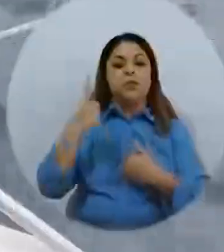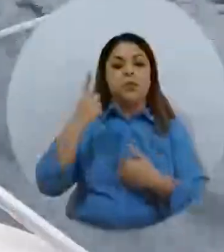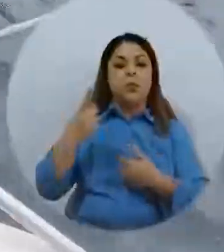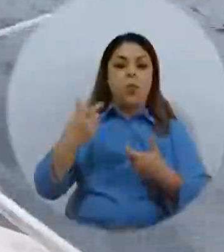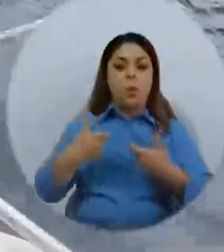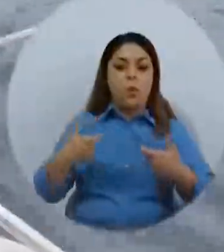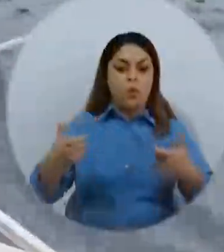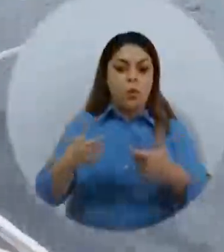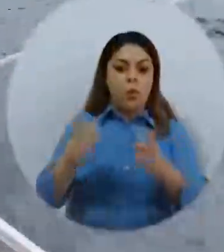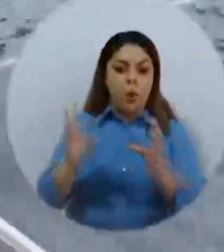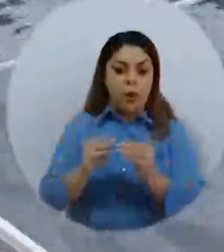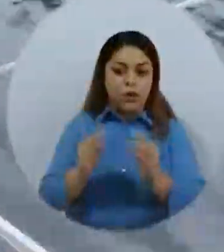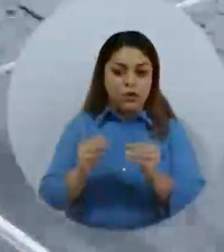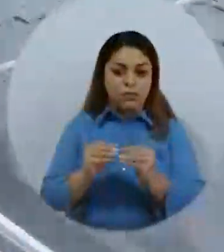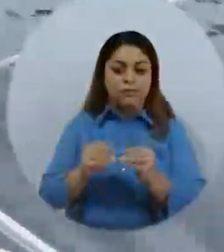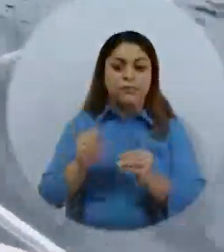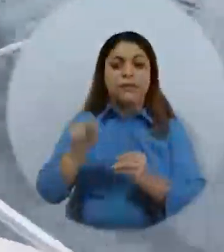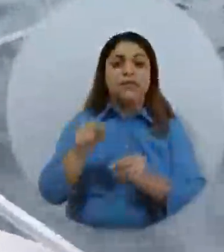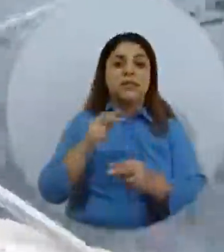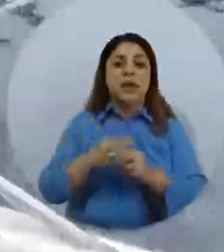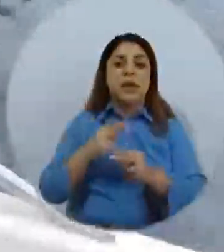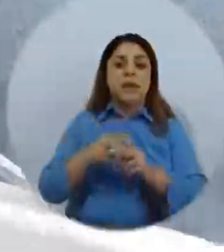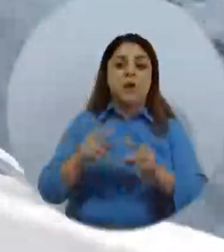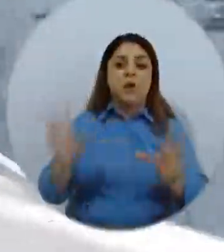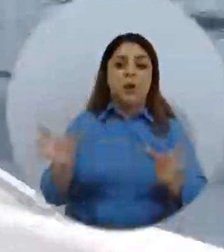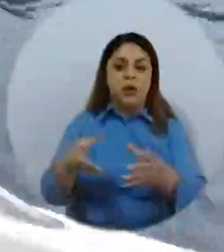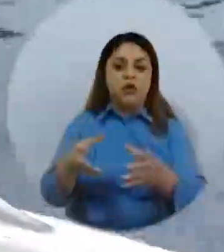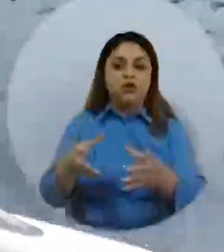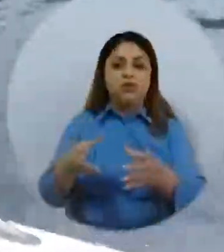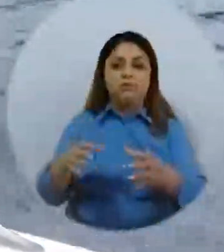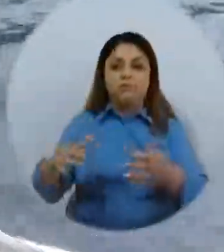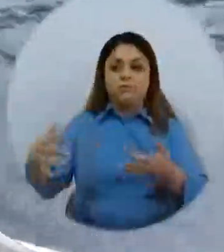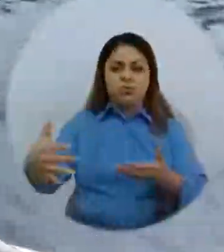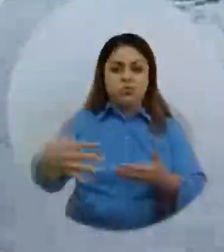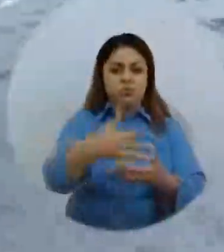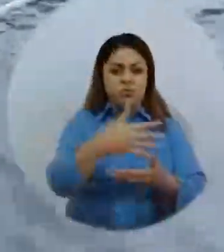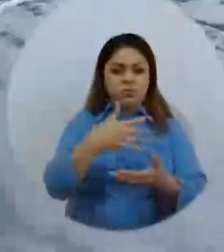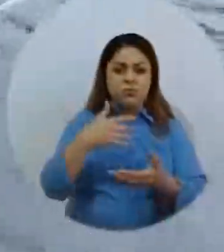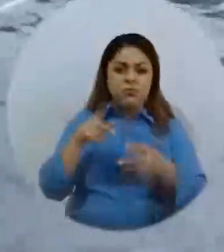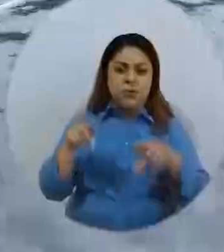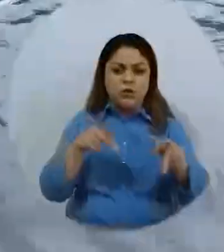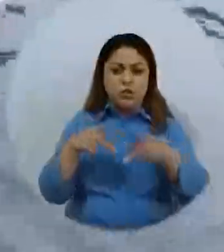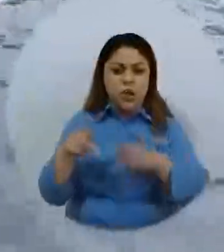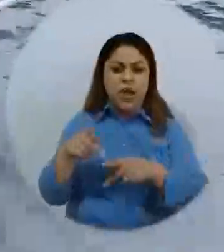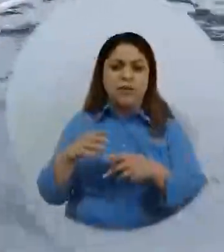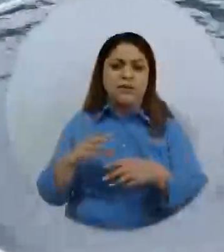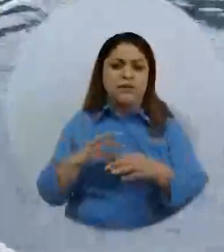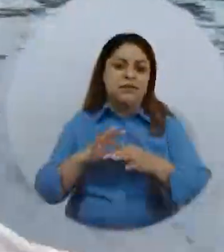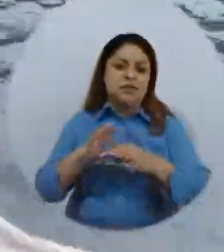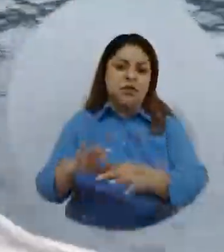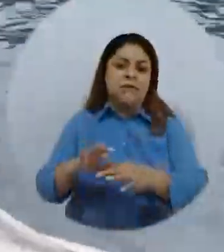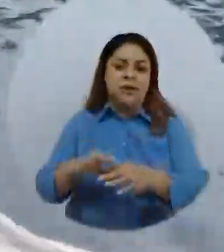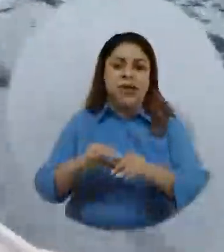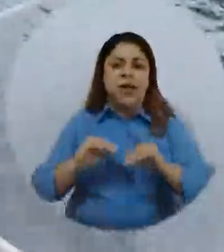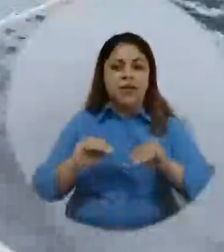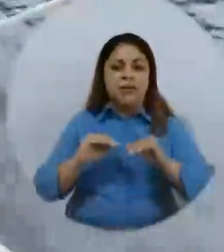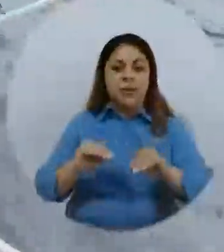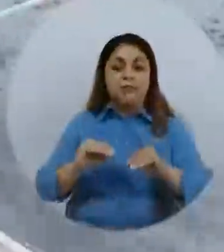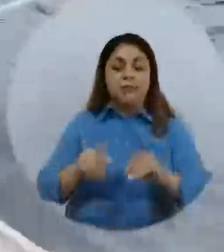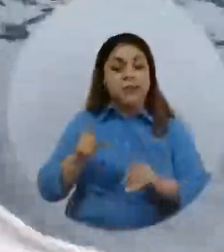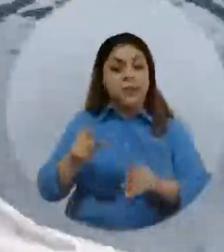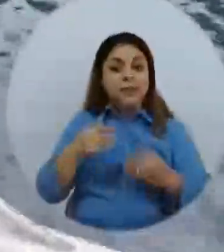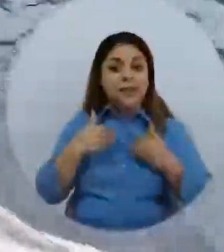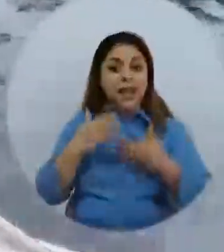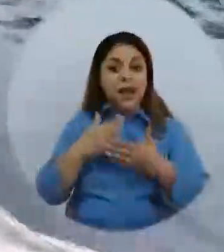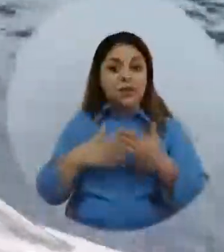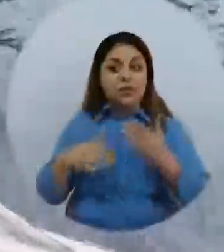un congreso, que es el congreso que reunió una serie de personas vinculadas con la academia